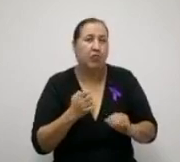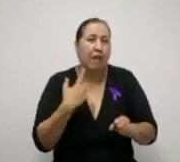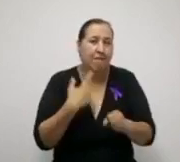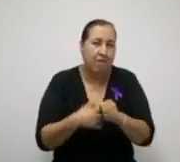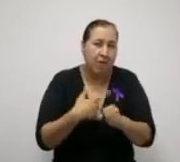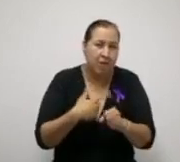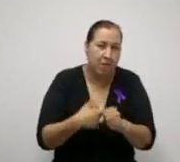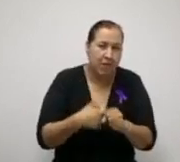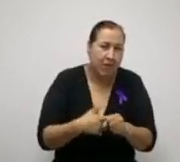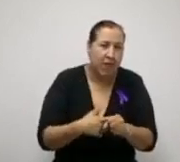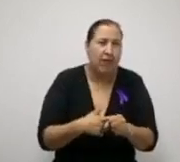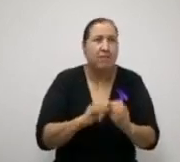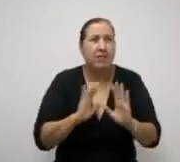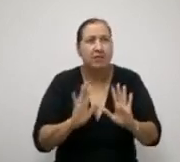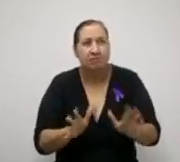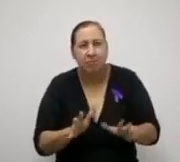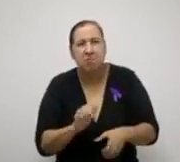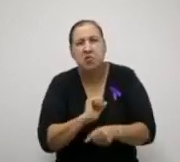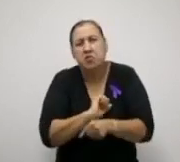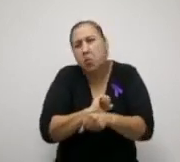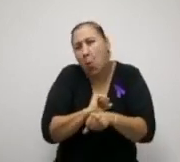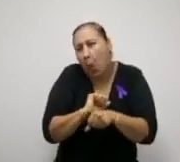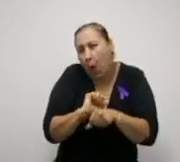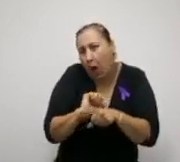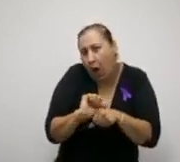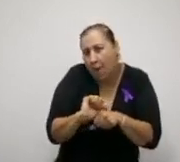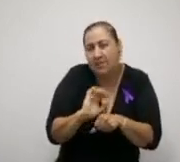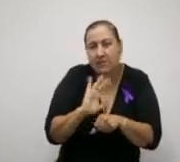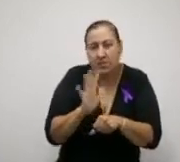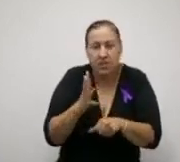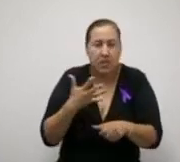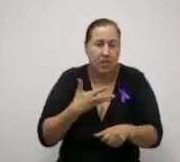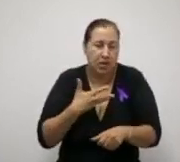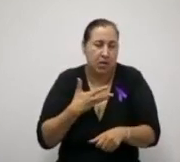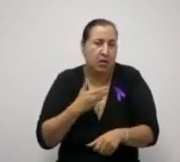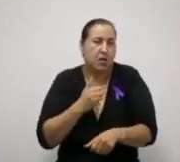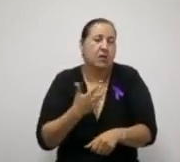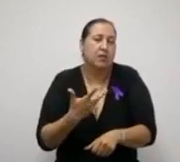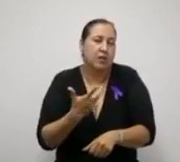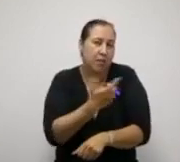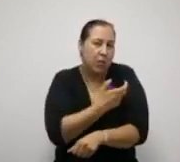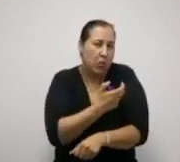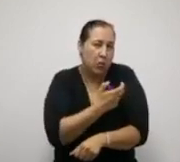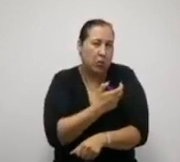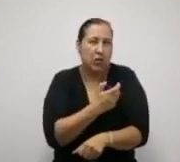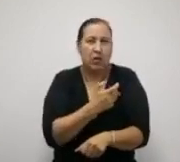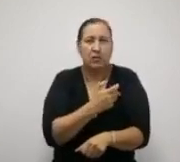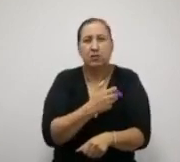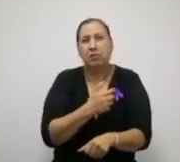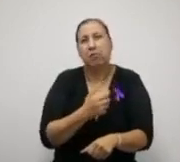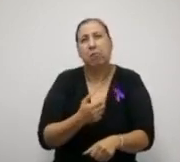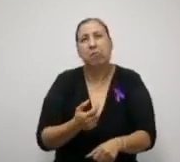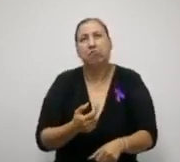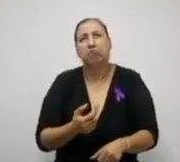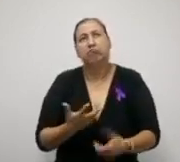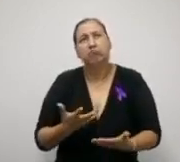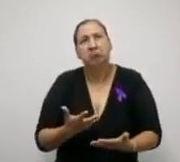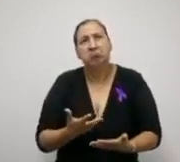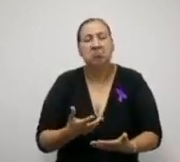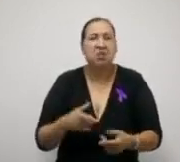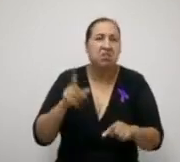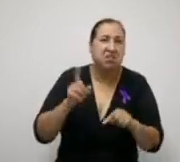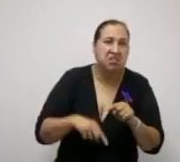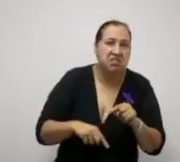enfermedad sea más llevadero y no necesiten de atención médica mediante cuidados intensivos o que lleguen a un